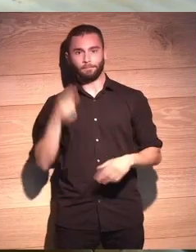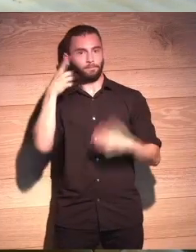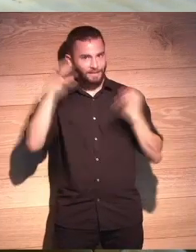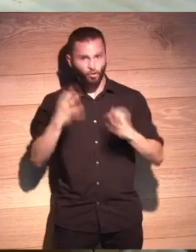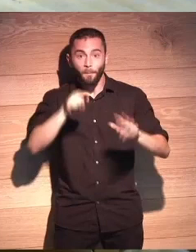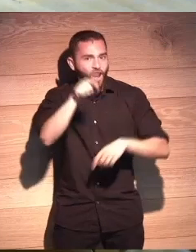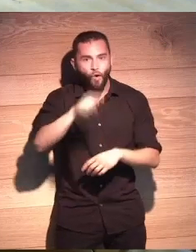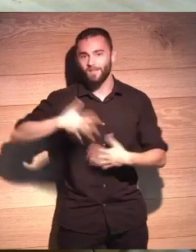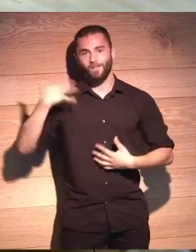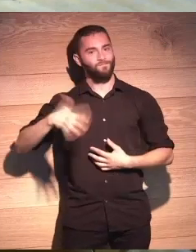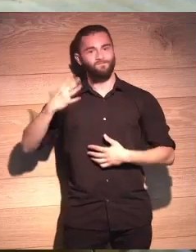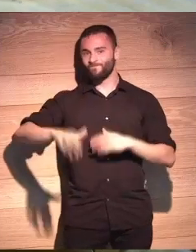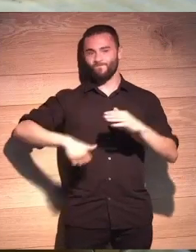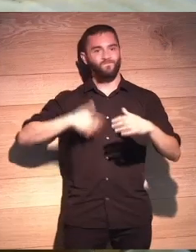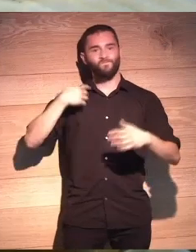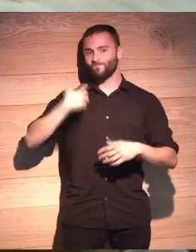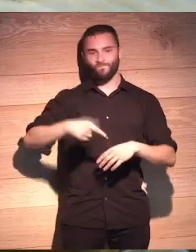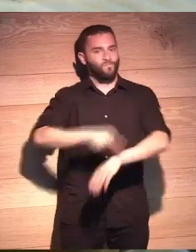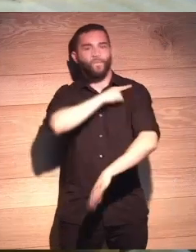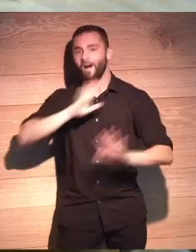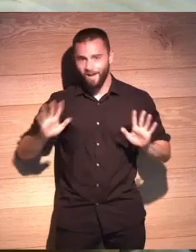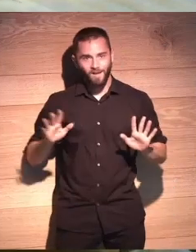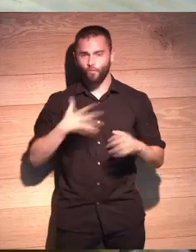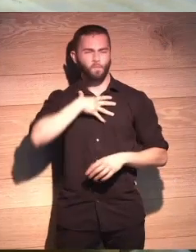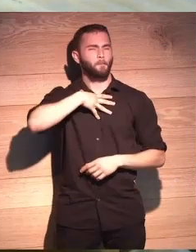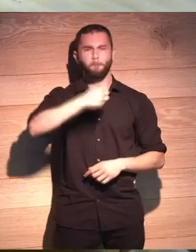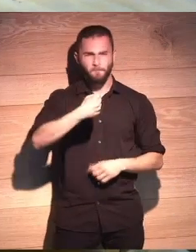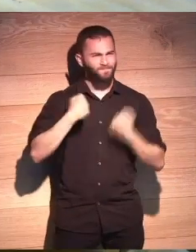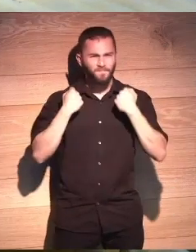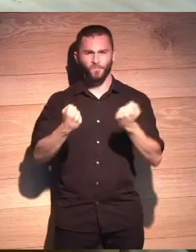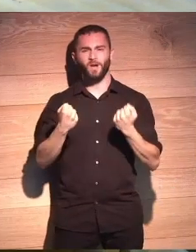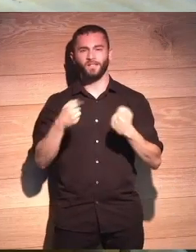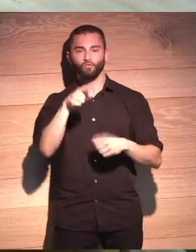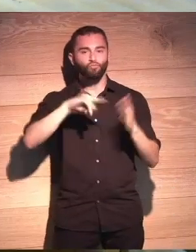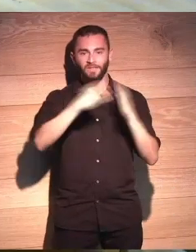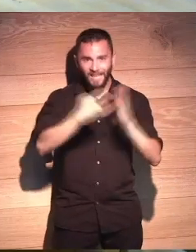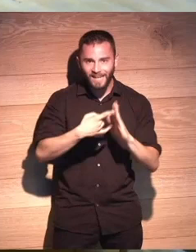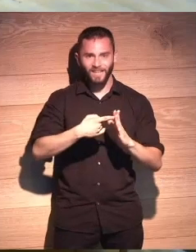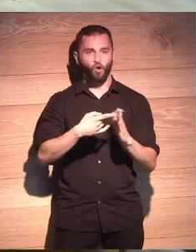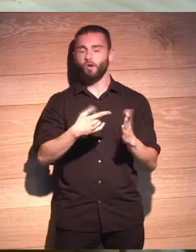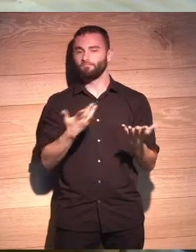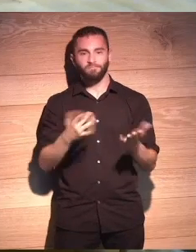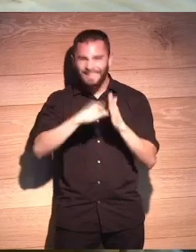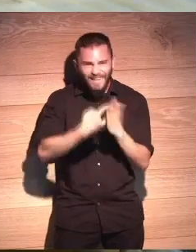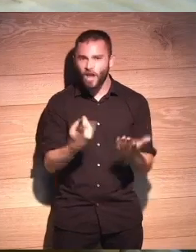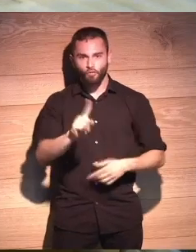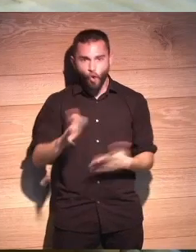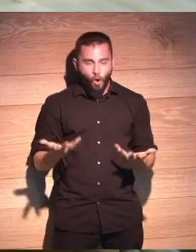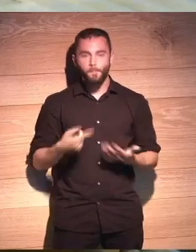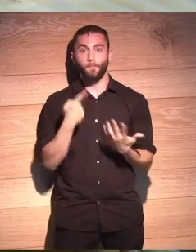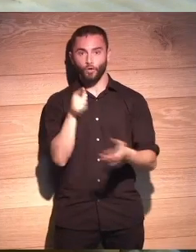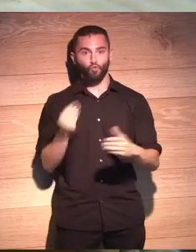te ha salido, o sea, realmente es... de una gran valentía, no siendo un técnico, un ingeniero,